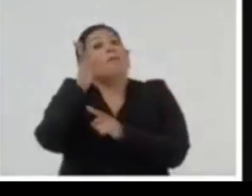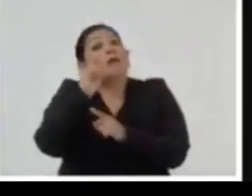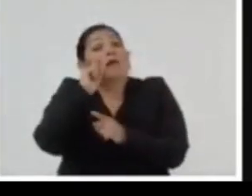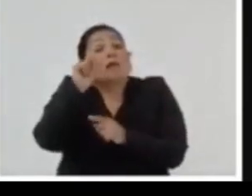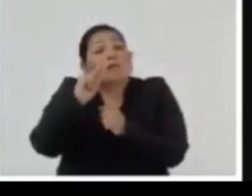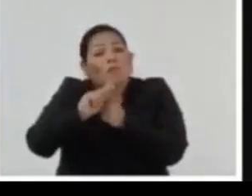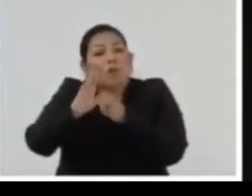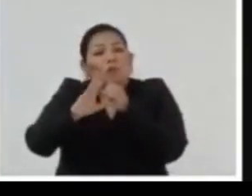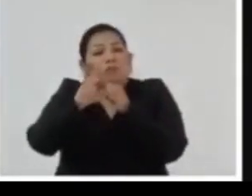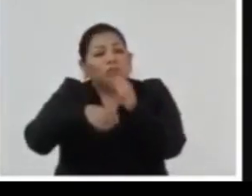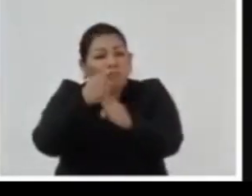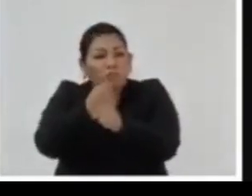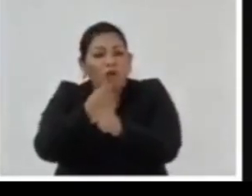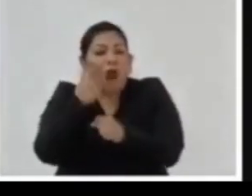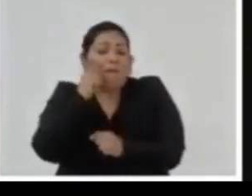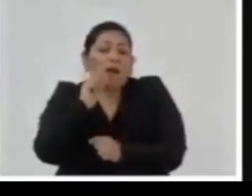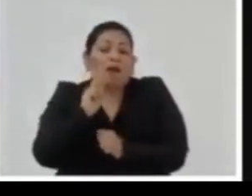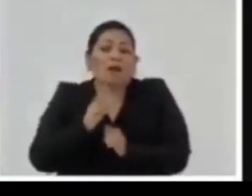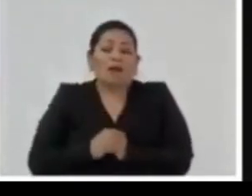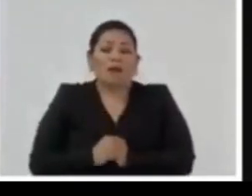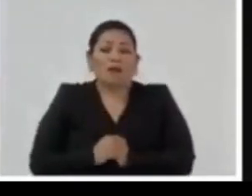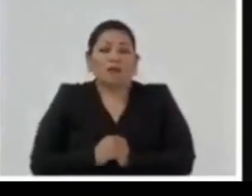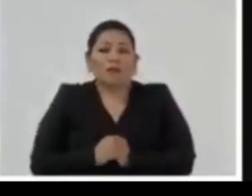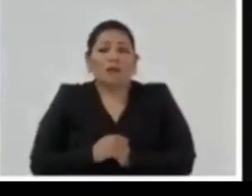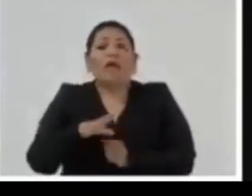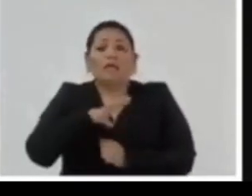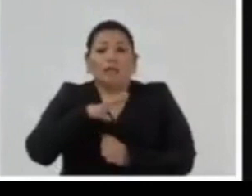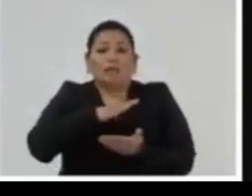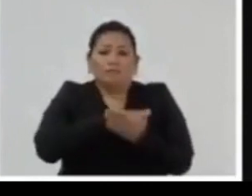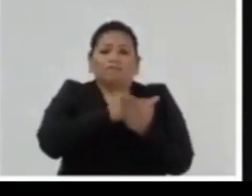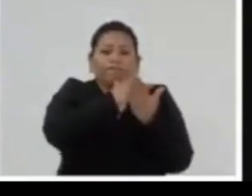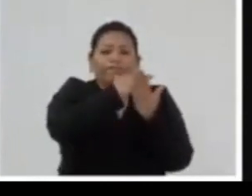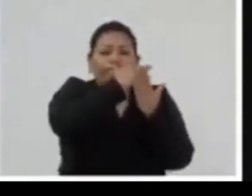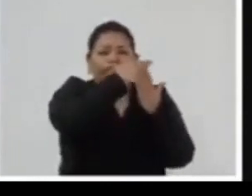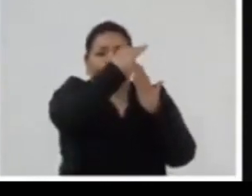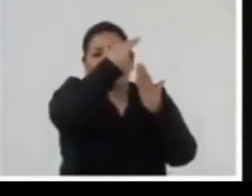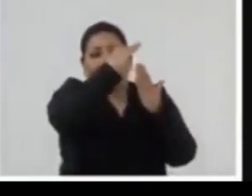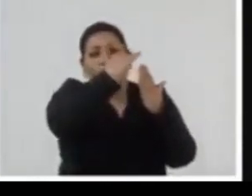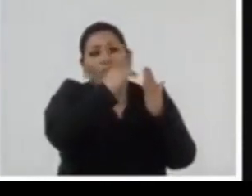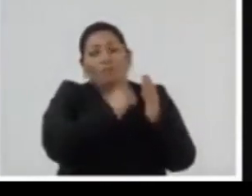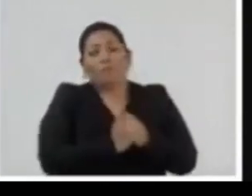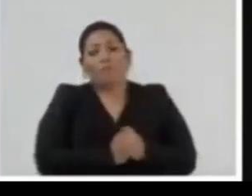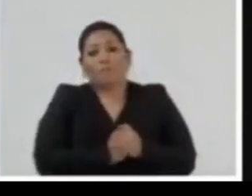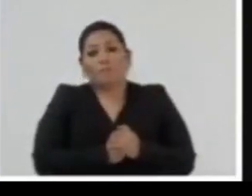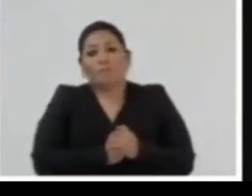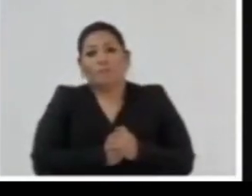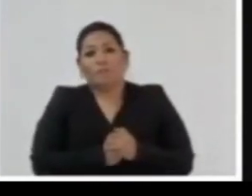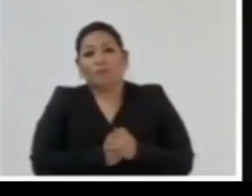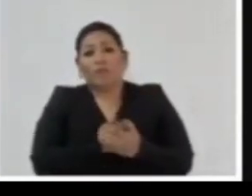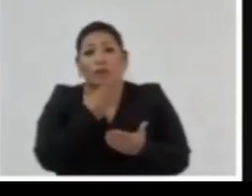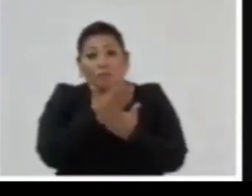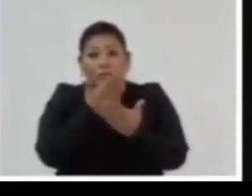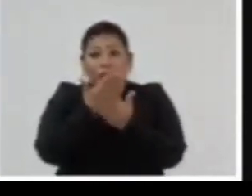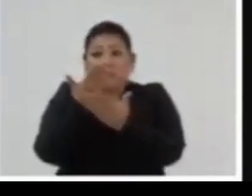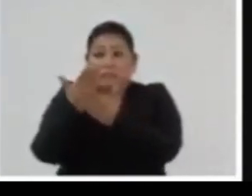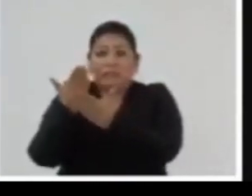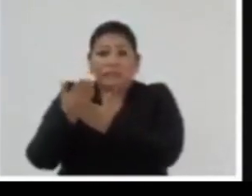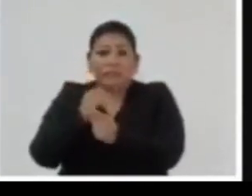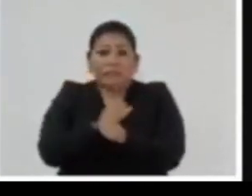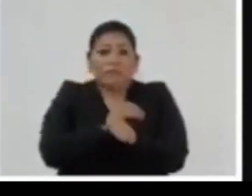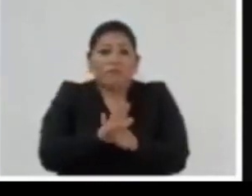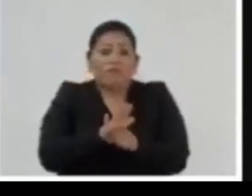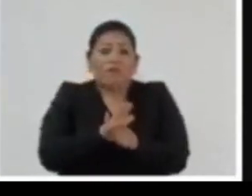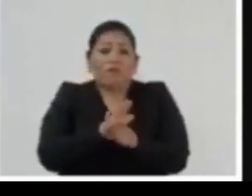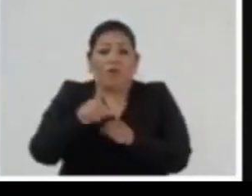próximo año, vamos a tener un incremento como nunca antes visto en solicitudes de información,